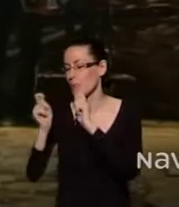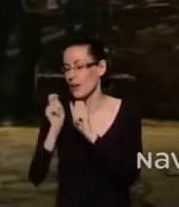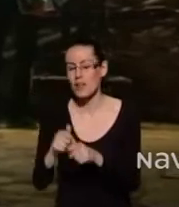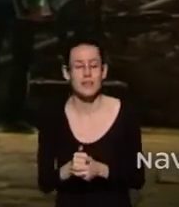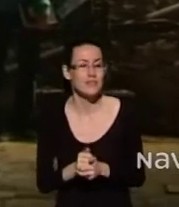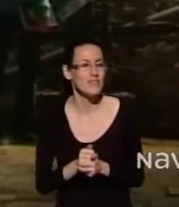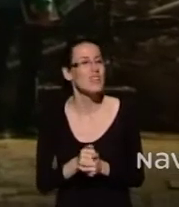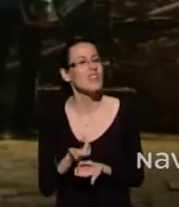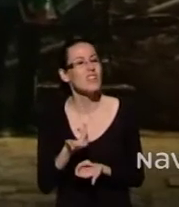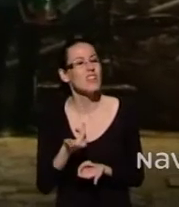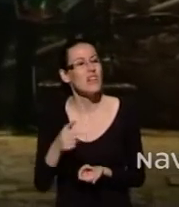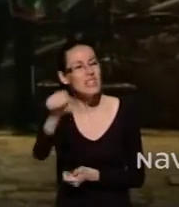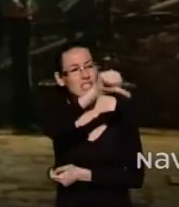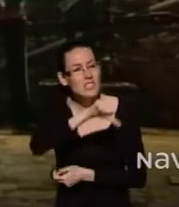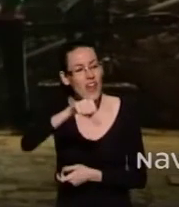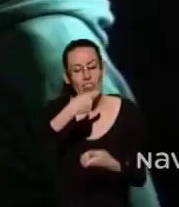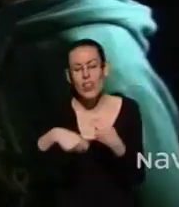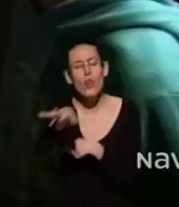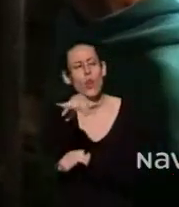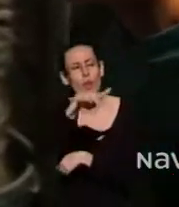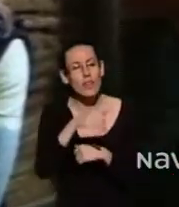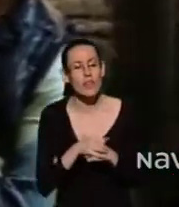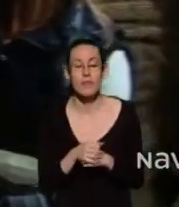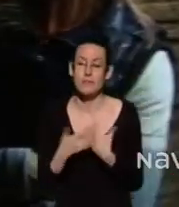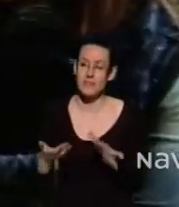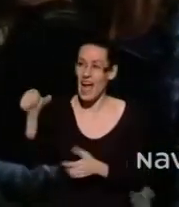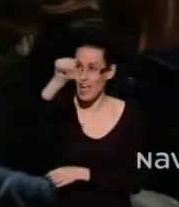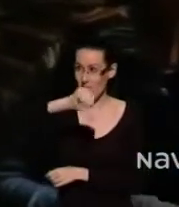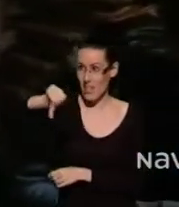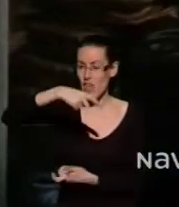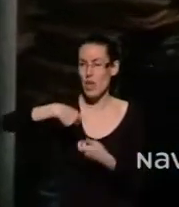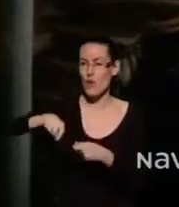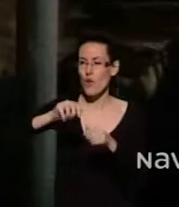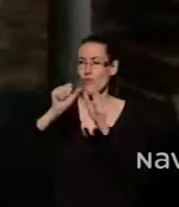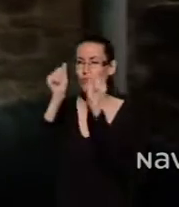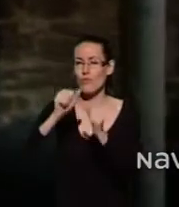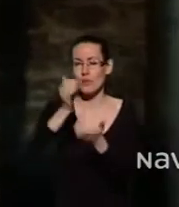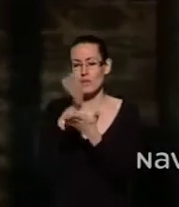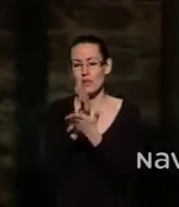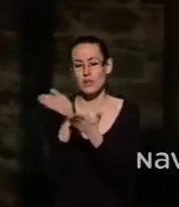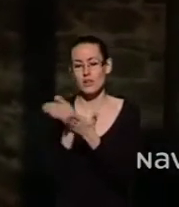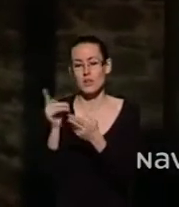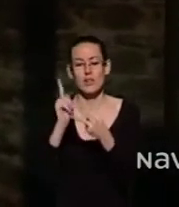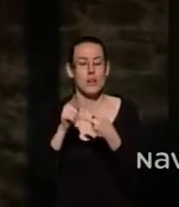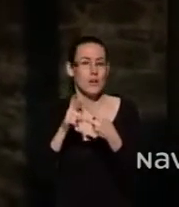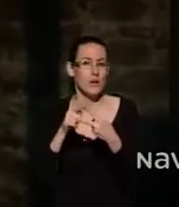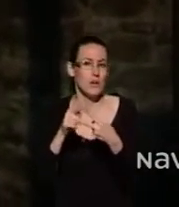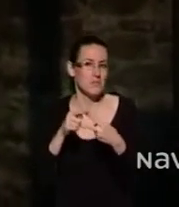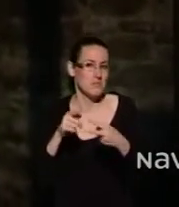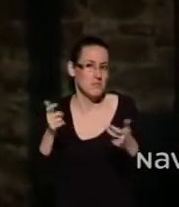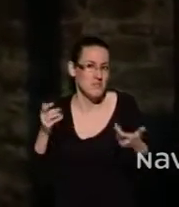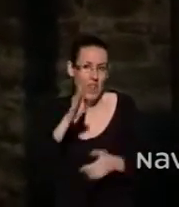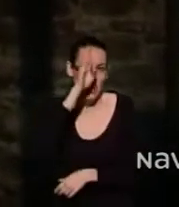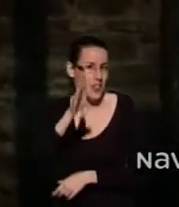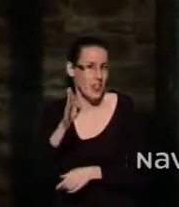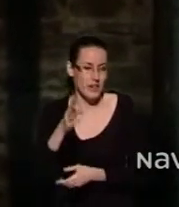¿Y el aceite que hacían, dónde se vendía? Pues el aceite había varias formas. Unas se vendía al contado, al pagar, o fiaban,